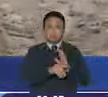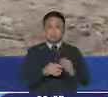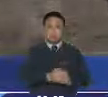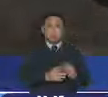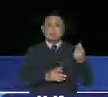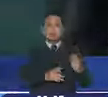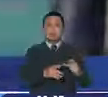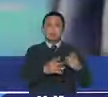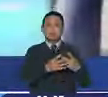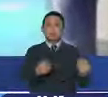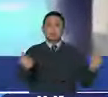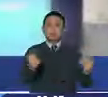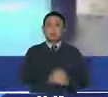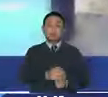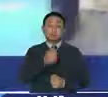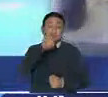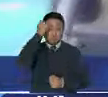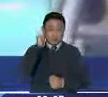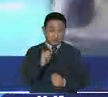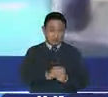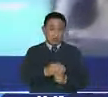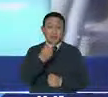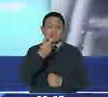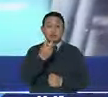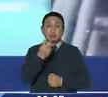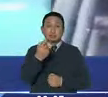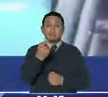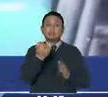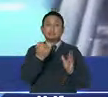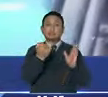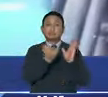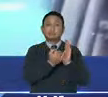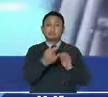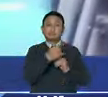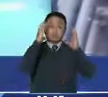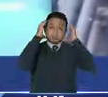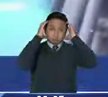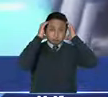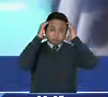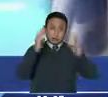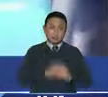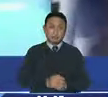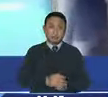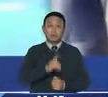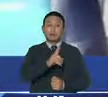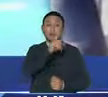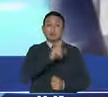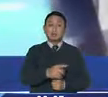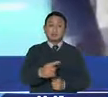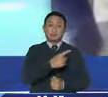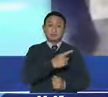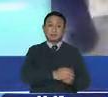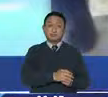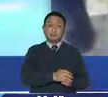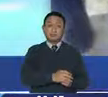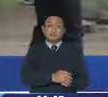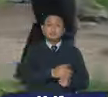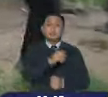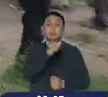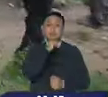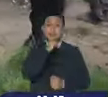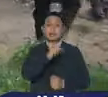desaparición. Ayer a media mañana pudieron confirmar que esta cabeza pertenece a uno de ellos y aún deben